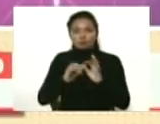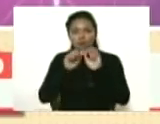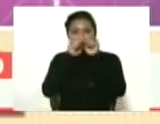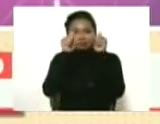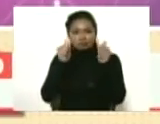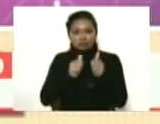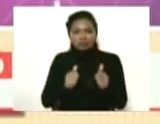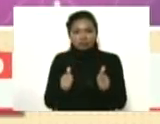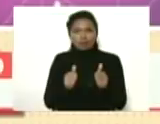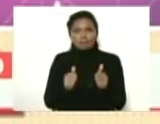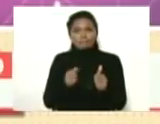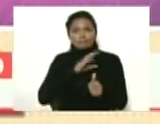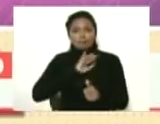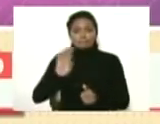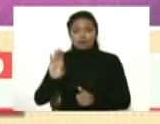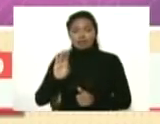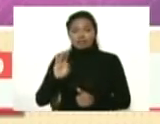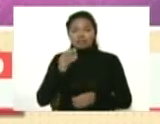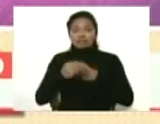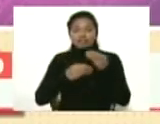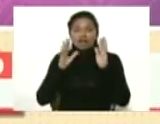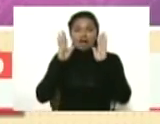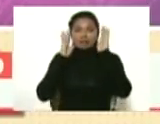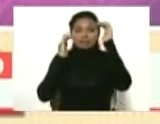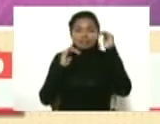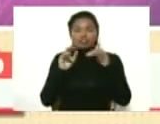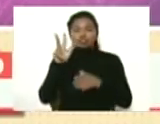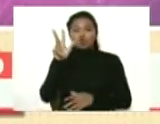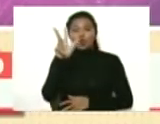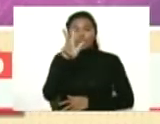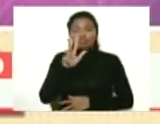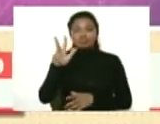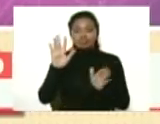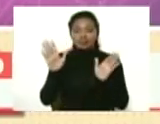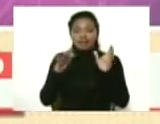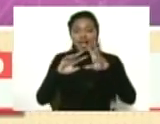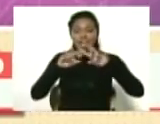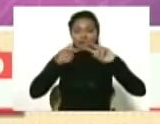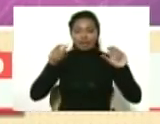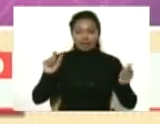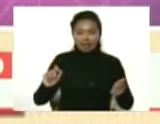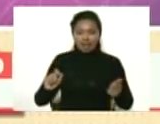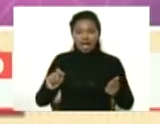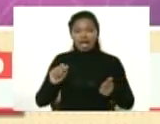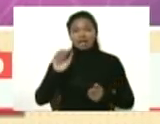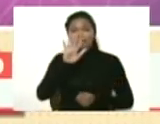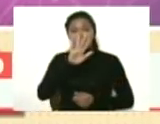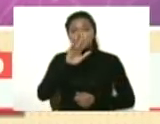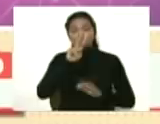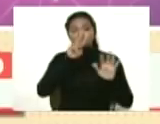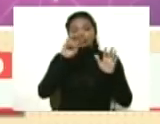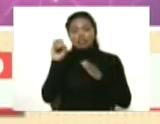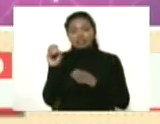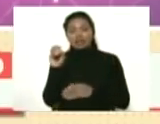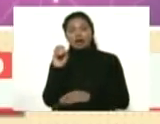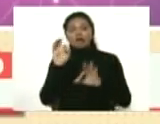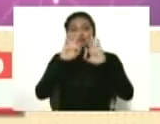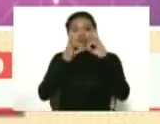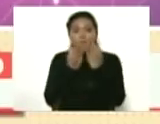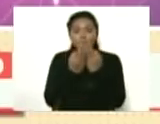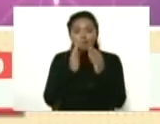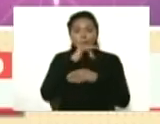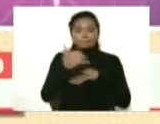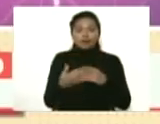sistema SEAS Patria, atendiendo 3 CLA, aproximadamente con 570 familias. Y en el